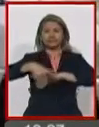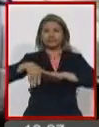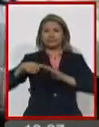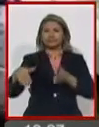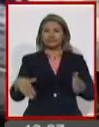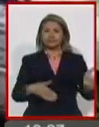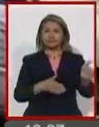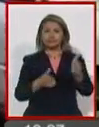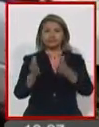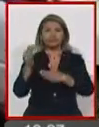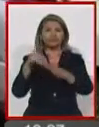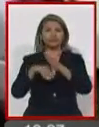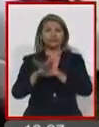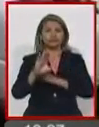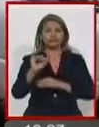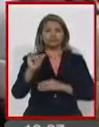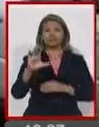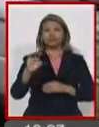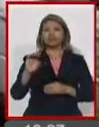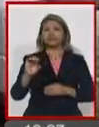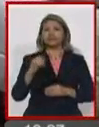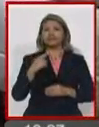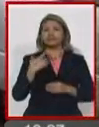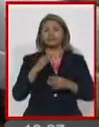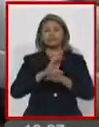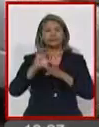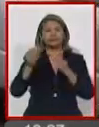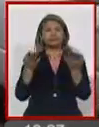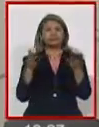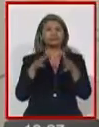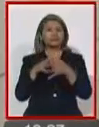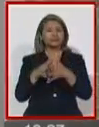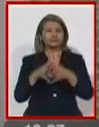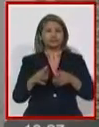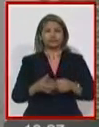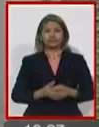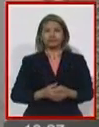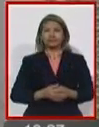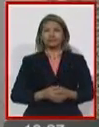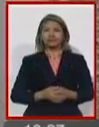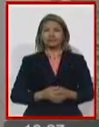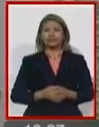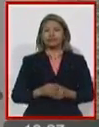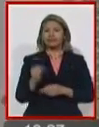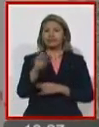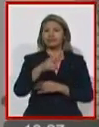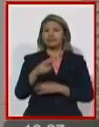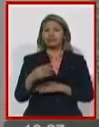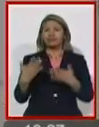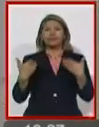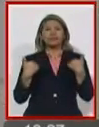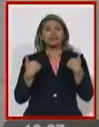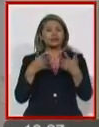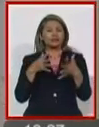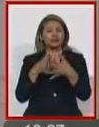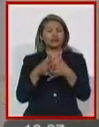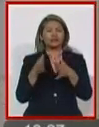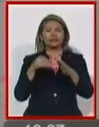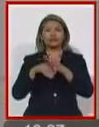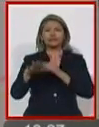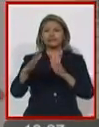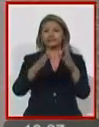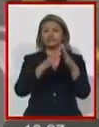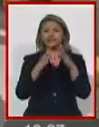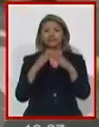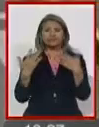y vías de acceso hacia Yacuiba están completamente bloqueadas. En Villamontes tenemos el bloqueo dentro de